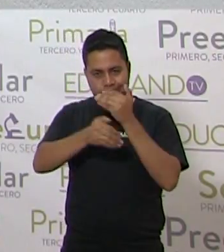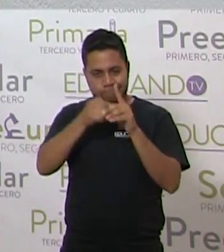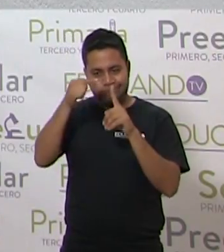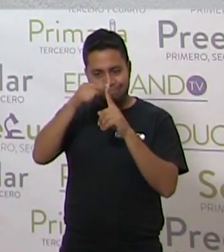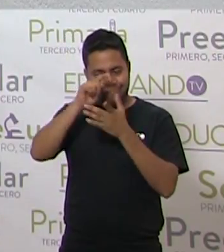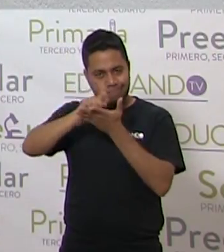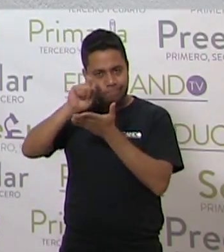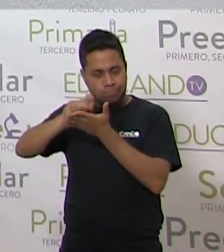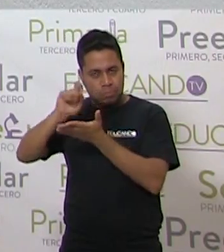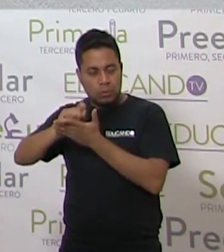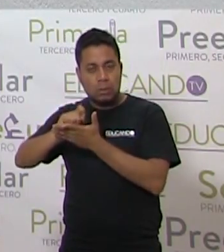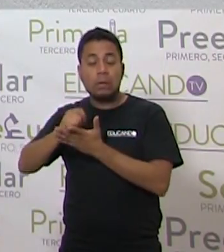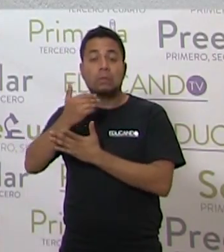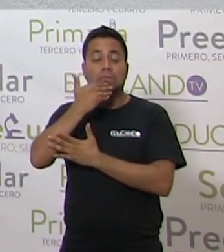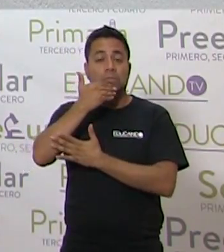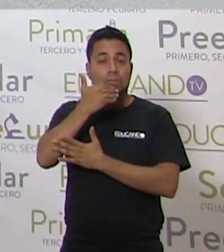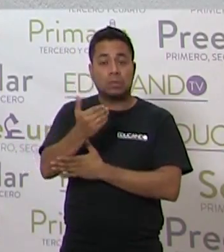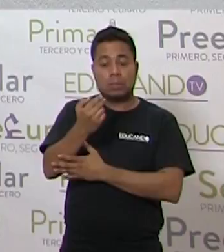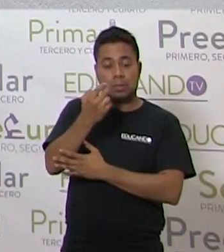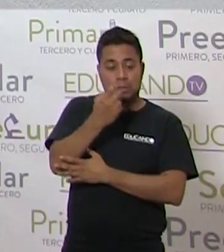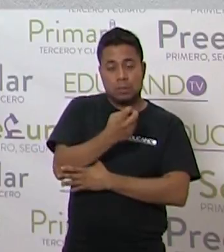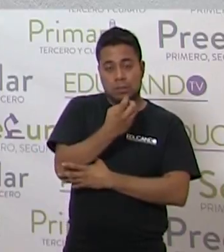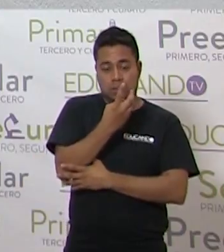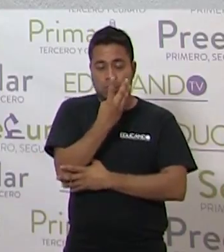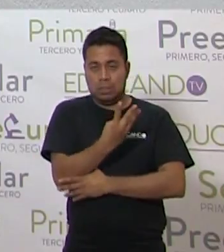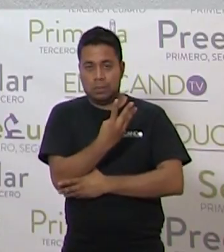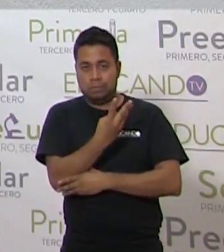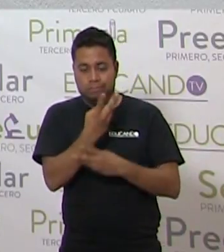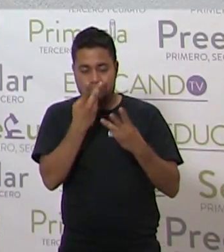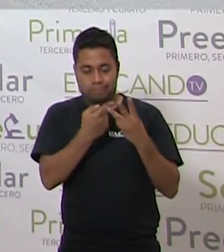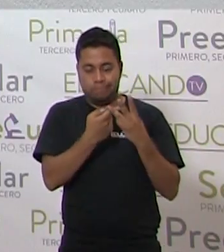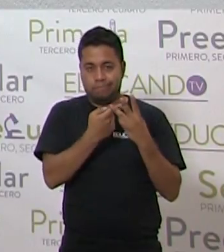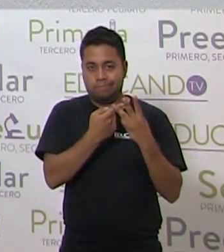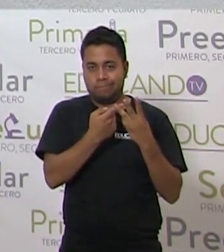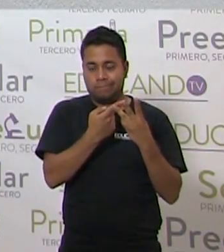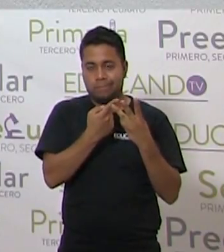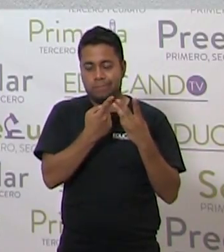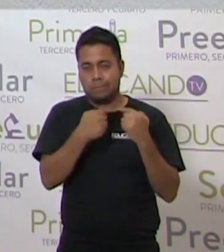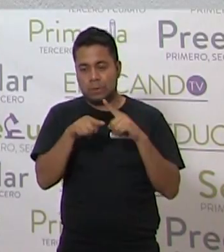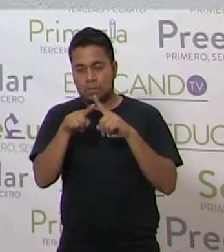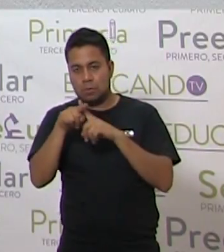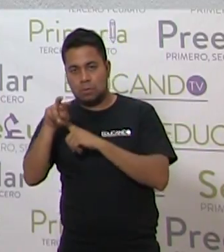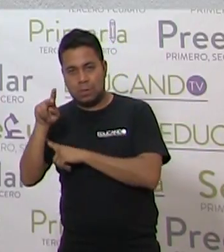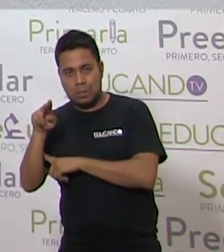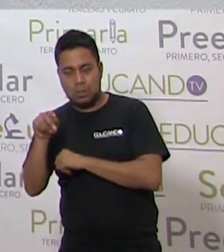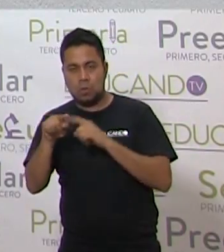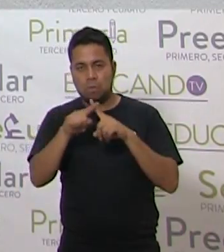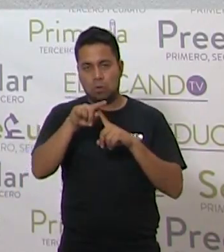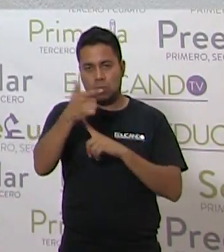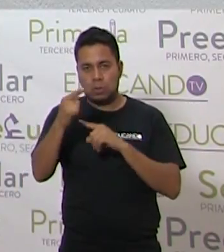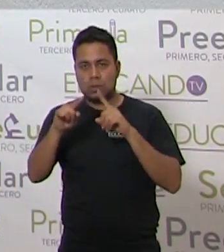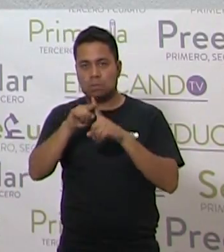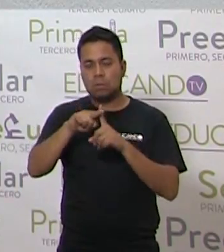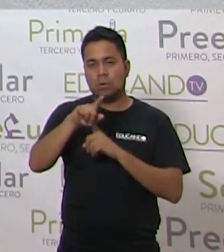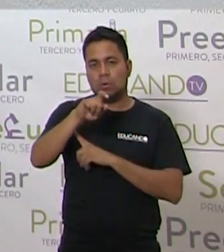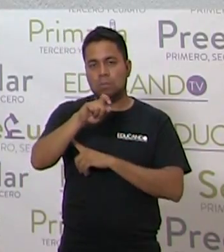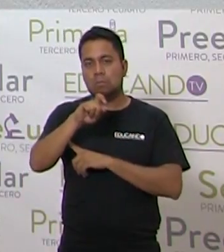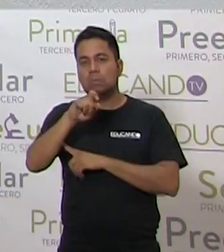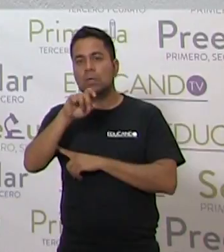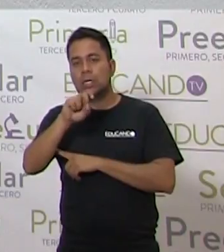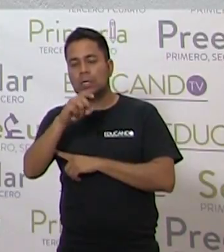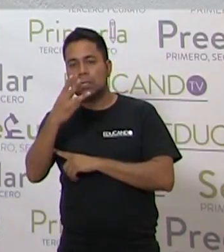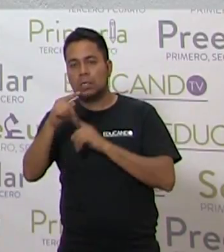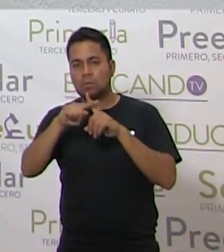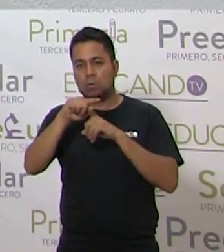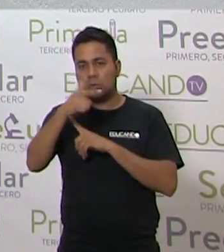ahora vamos este tres vamos a multiplicarlo a su vez por 25 por 12 por 33 por